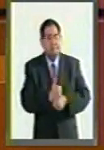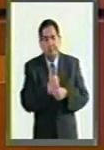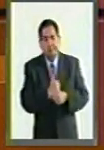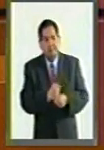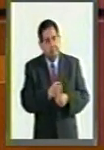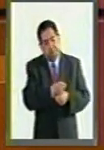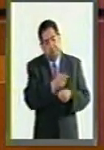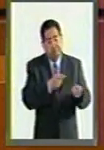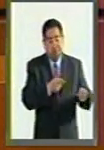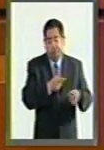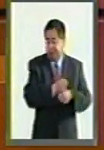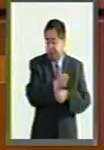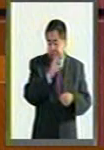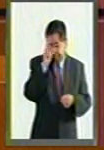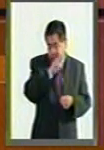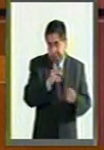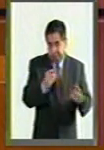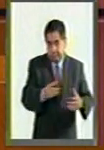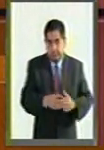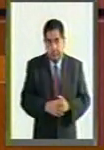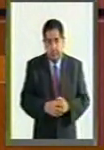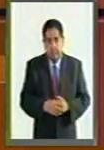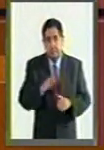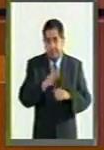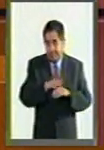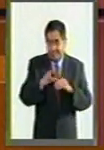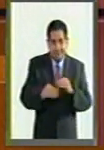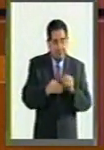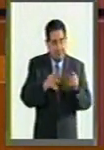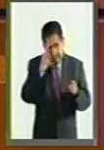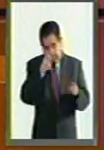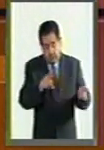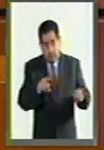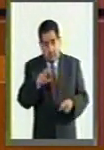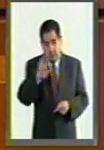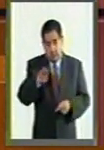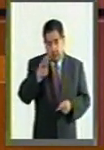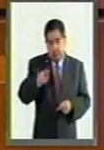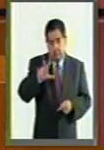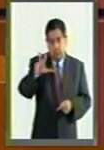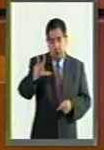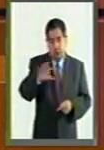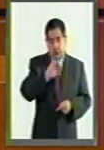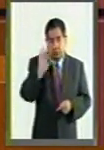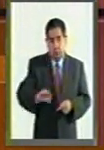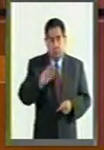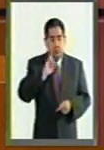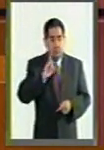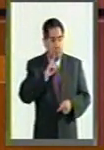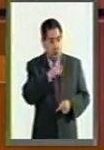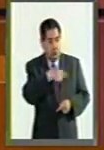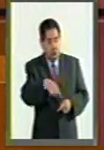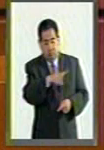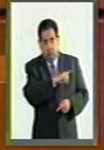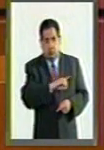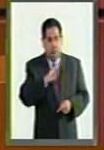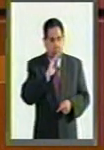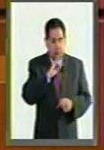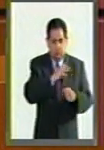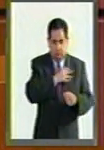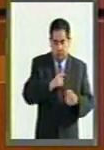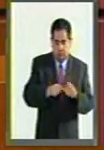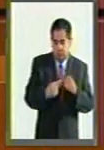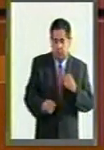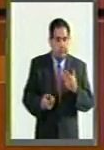altos niveles de violencia. Adicionalmente, el 98% de estas mujeres son madres y,